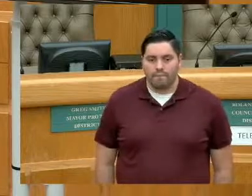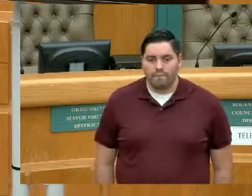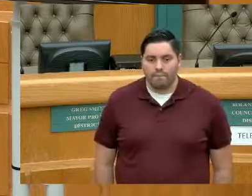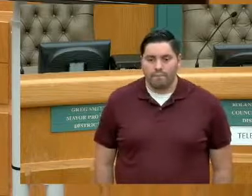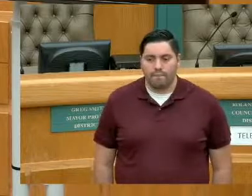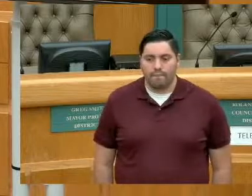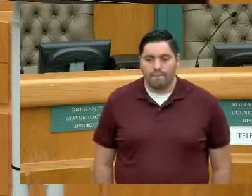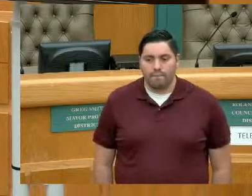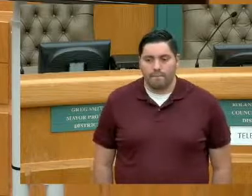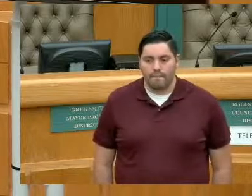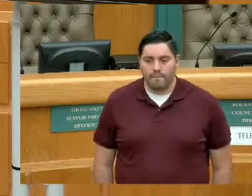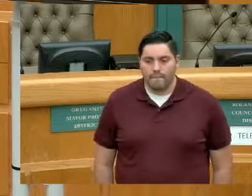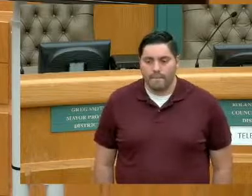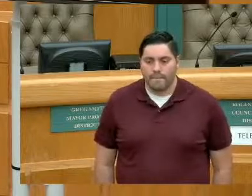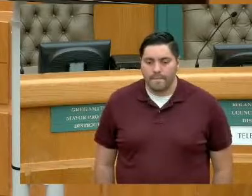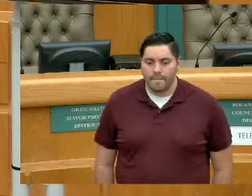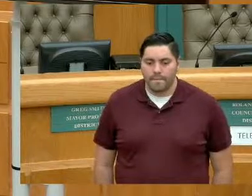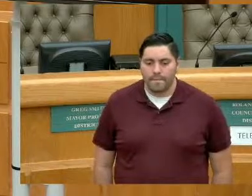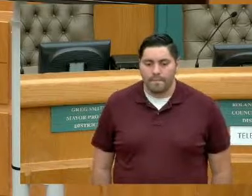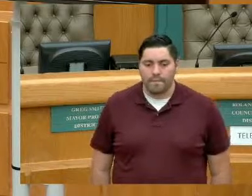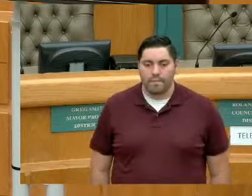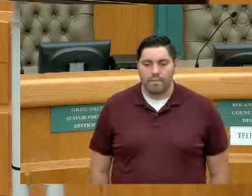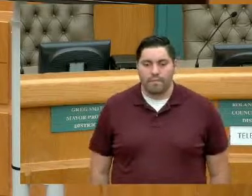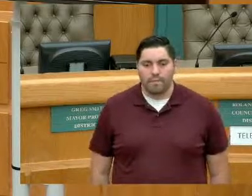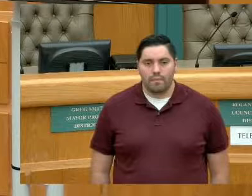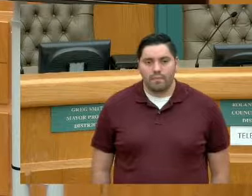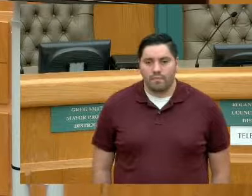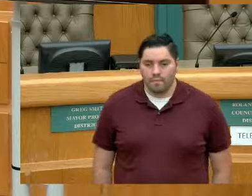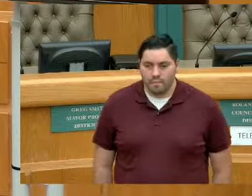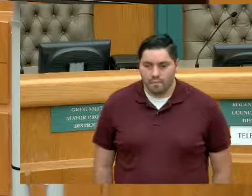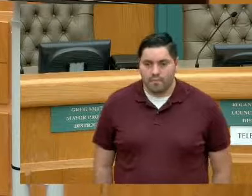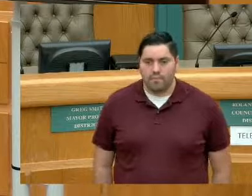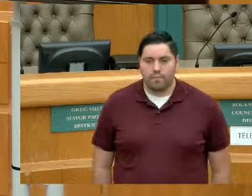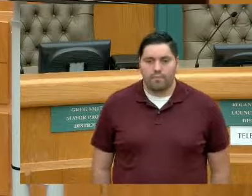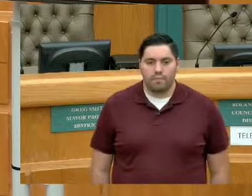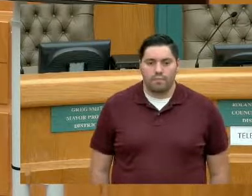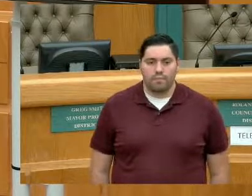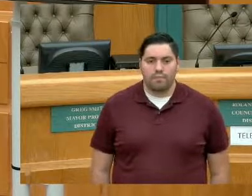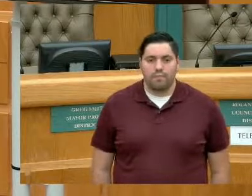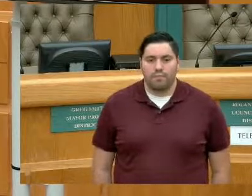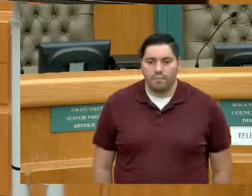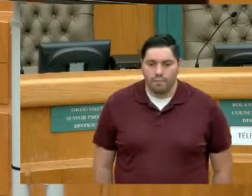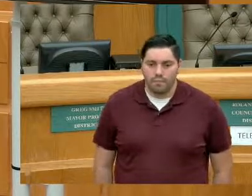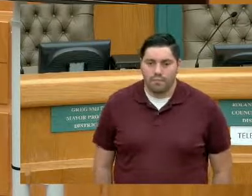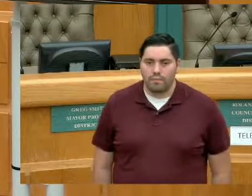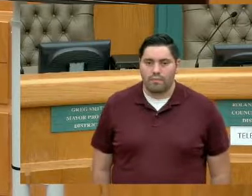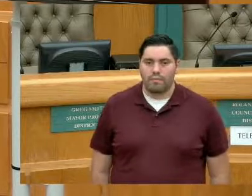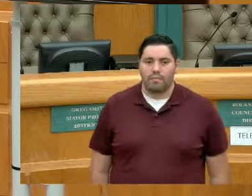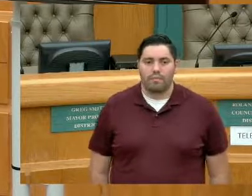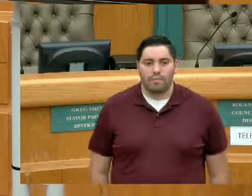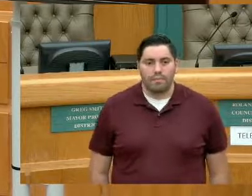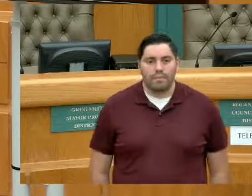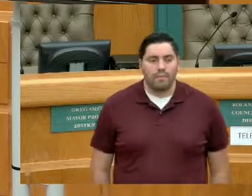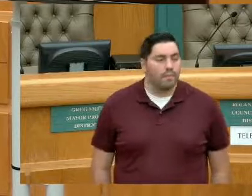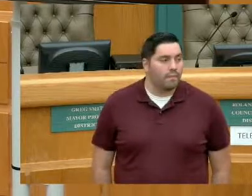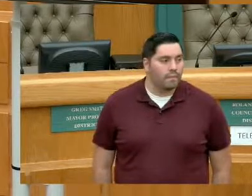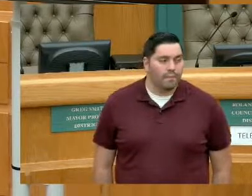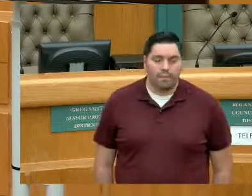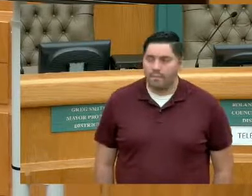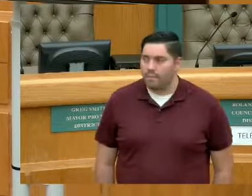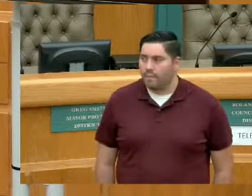nuecesco.com/Reverse Alert. Con este programa usted recibirá información por texto o por teléfono y estar así informado por emergencias. Junto con